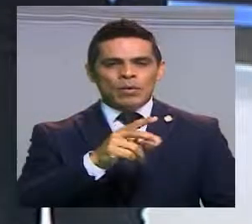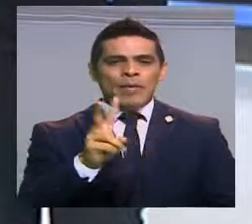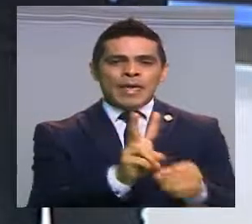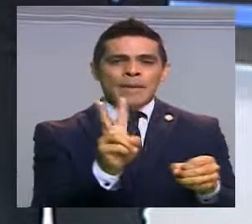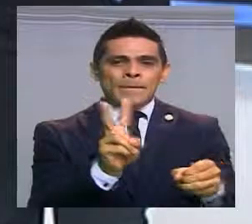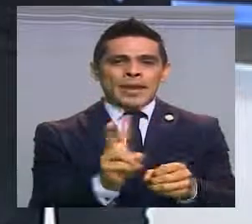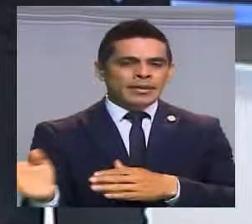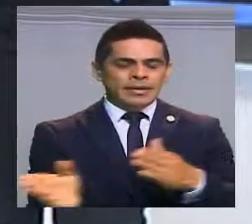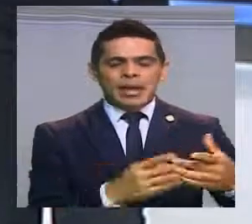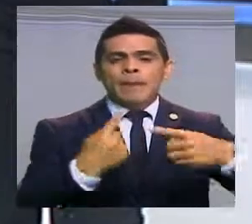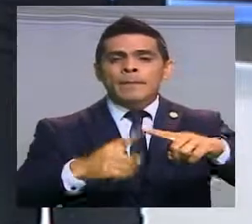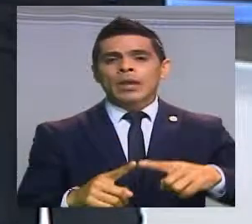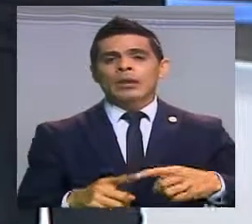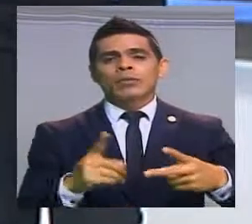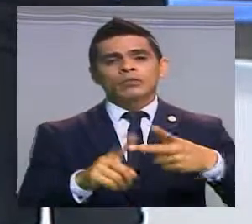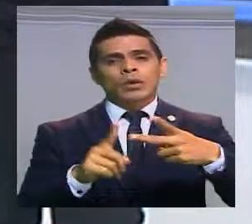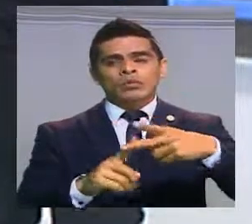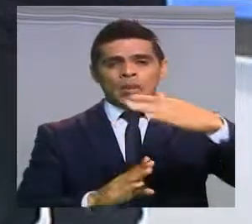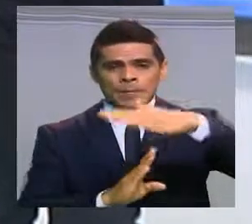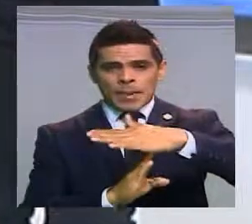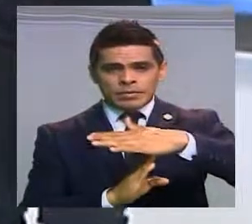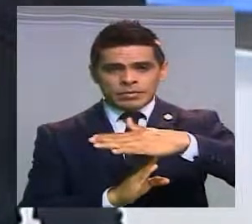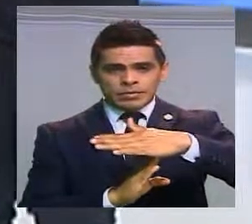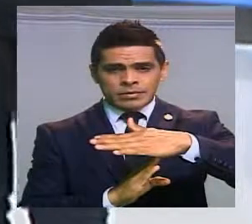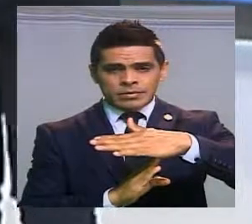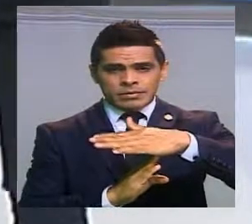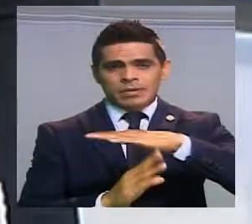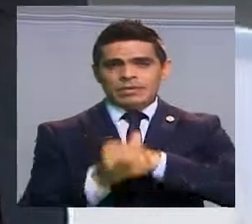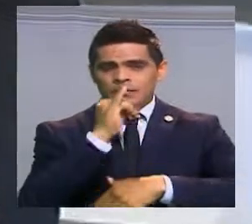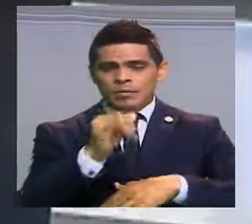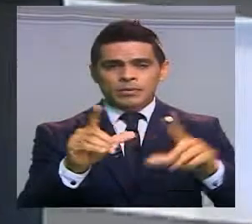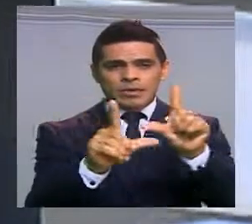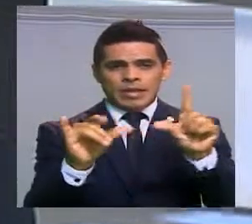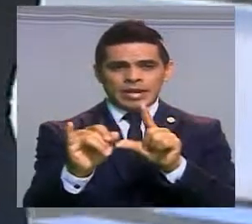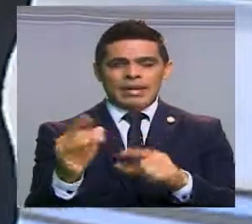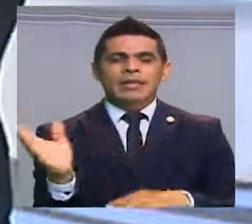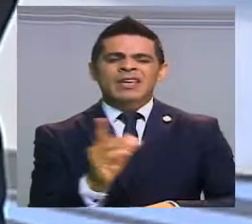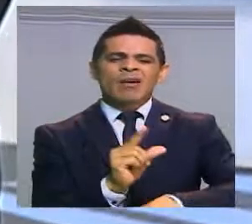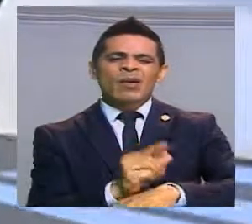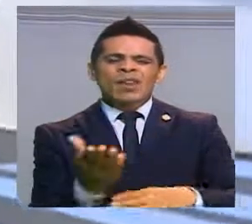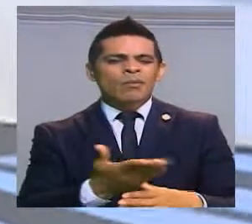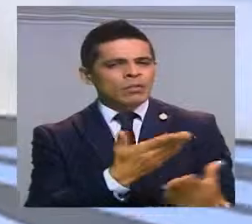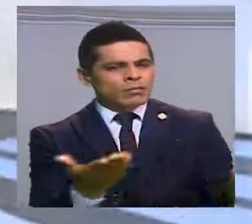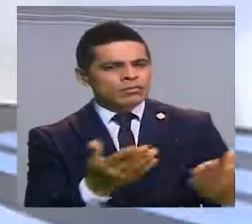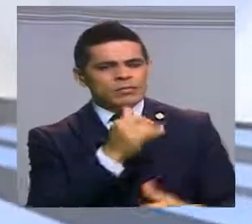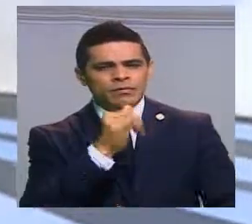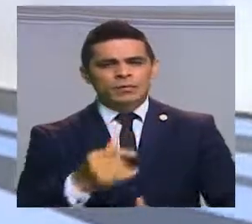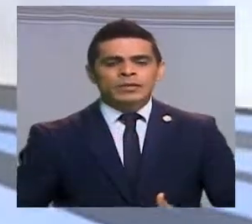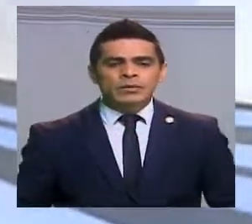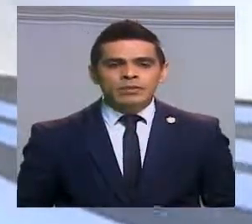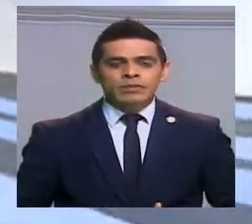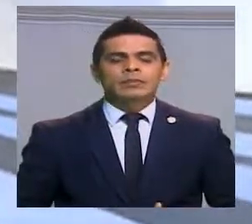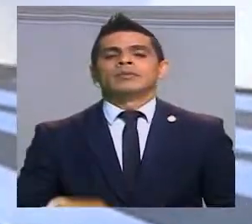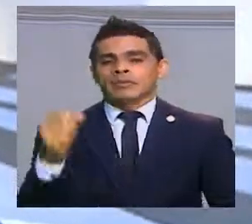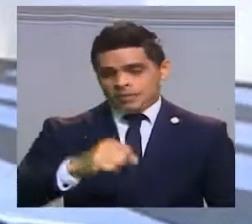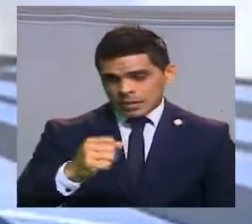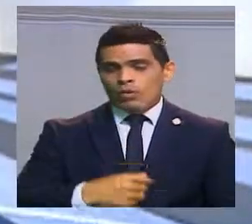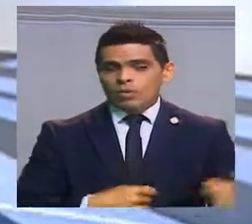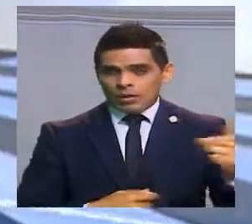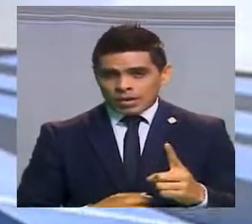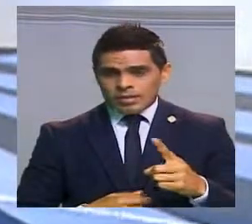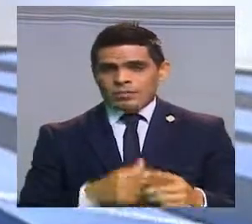varguense. Pero ha llegado el momento de hacer nuestra segunda pausa acá en Noticias Canal I, pero no se despegue porque ¿qué tenemos al volver, Seir? Carmen, cuando regresemos vamos